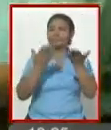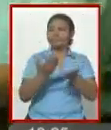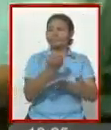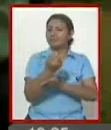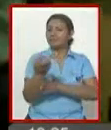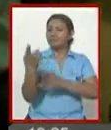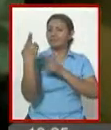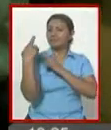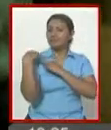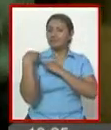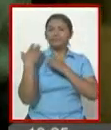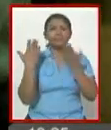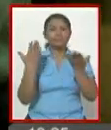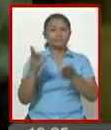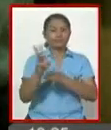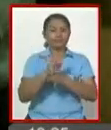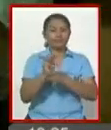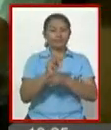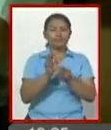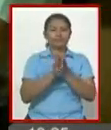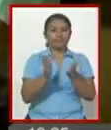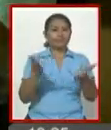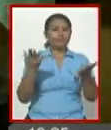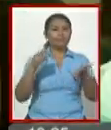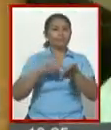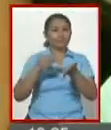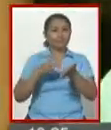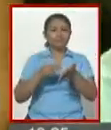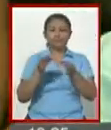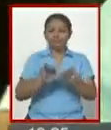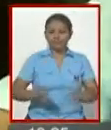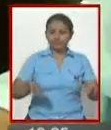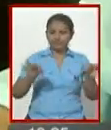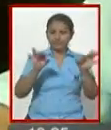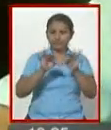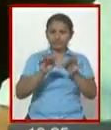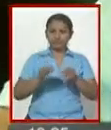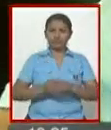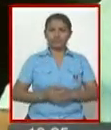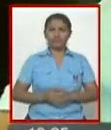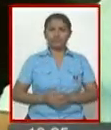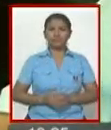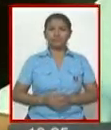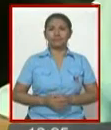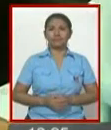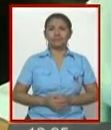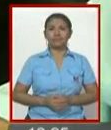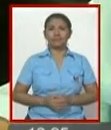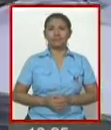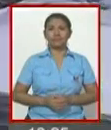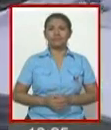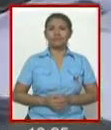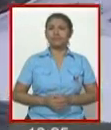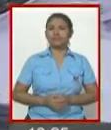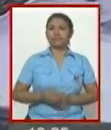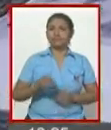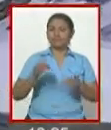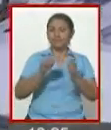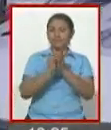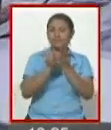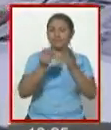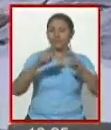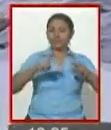algunos indicios que el míster público considera importantes del análisis del cuaderno de